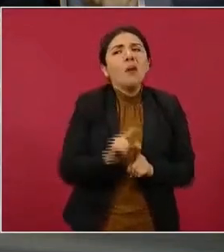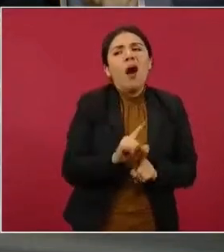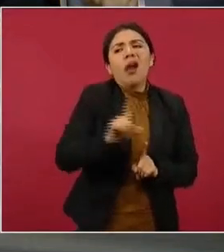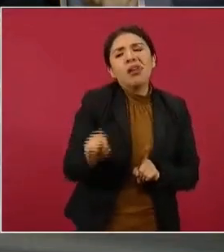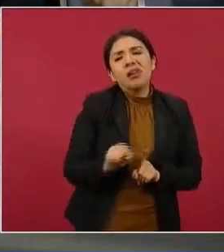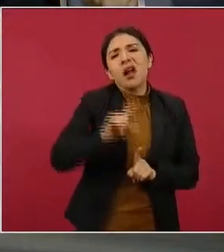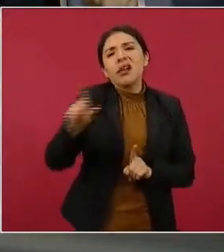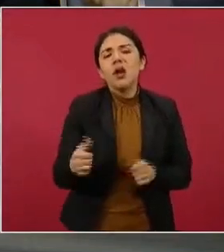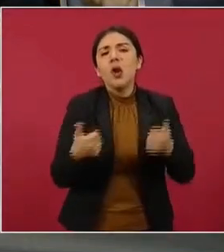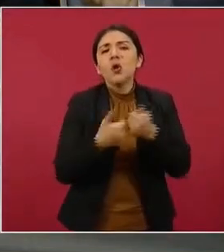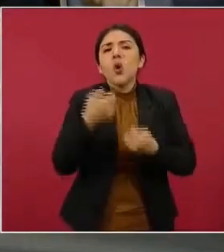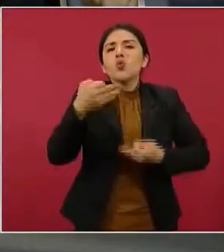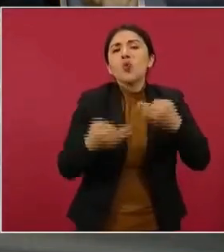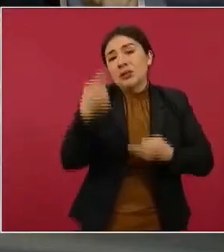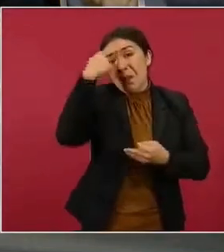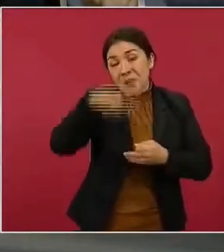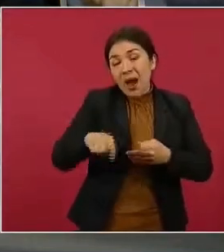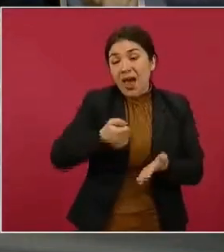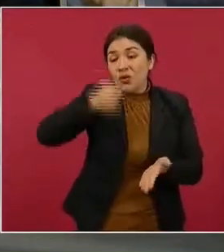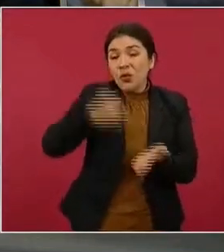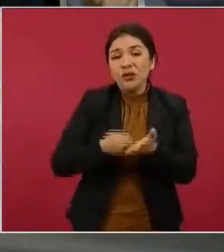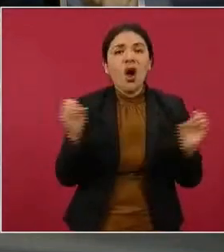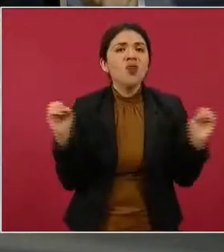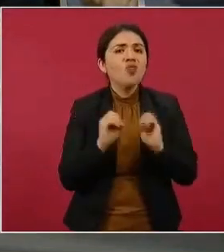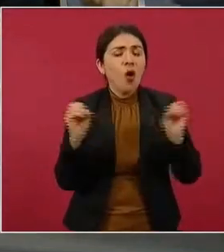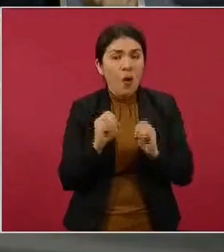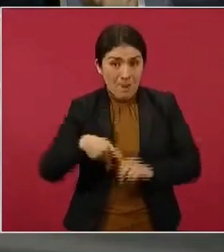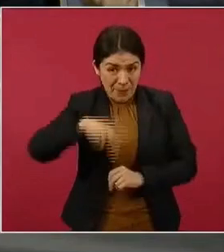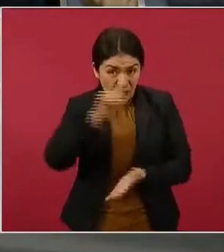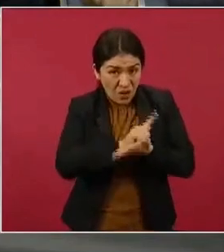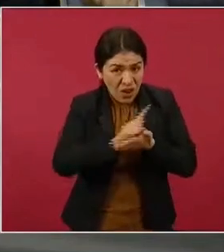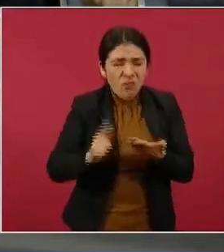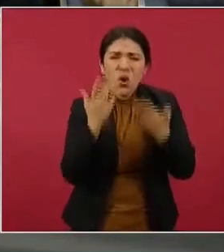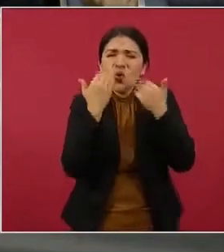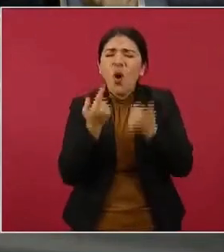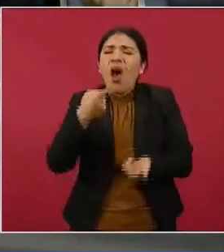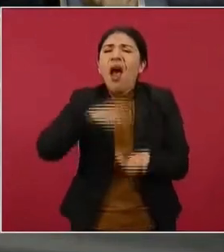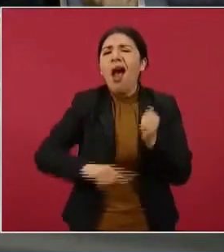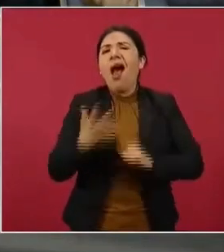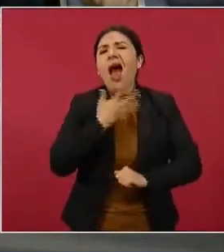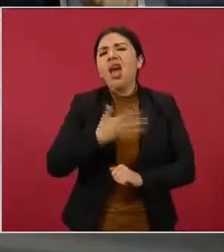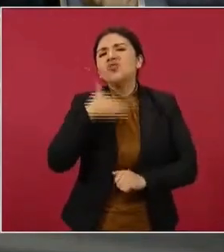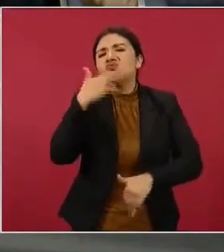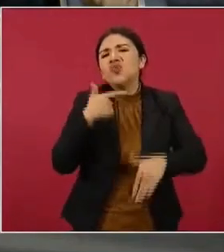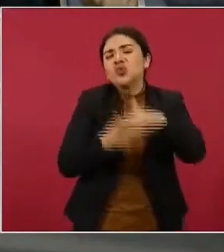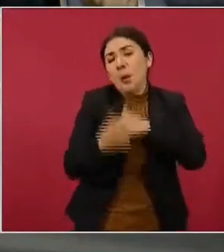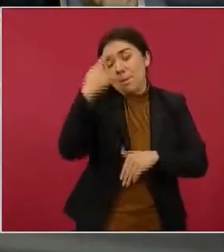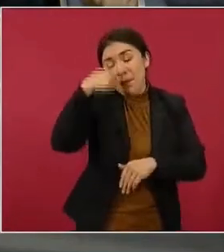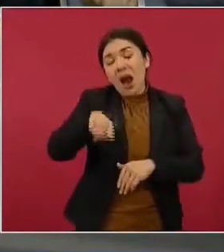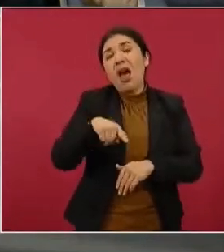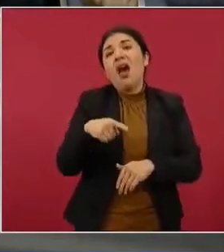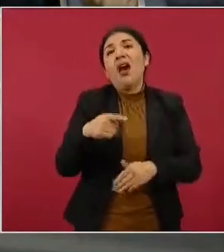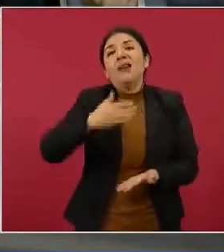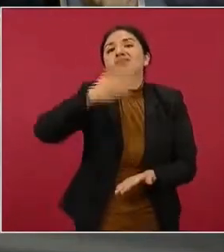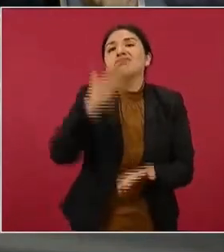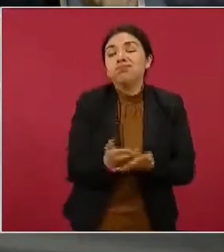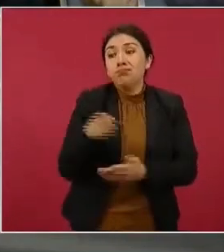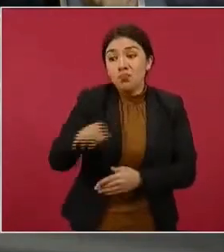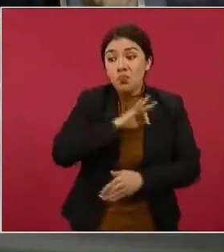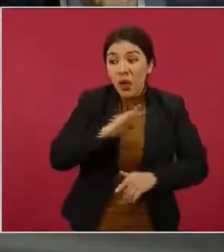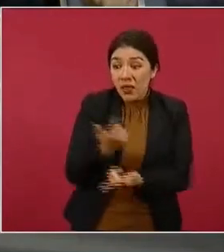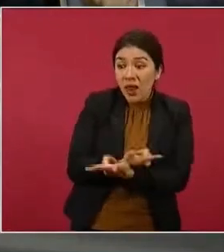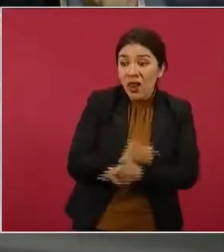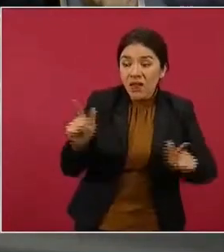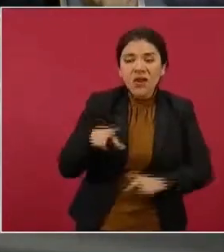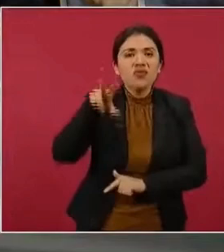jueces, obviamente no con claridad, no con transparencia, sino por medio de la corrupción, para bloquear, para no permitir la